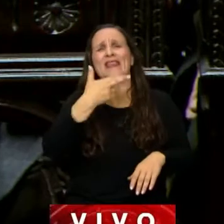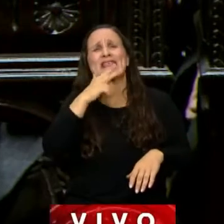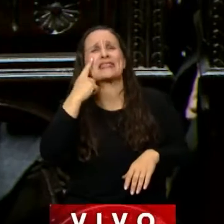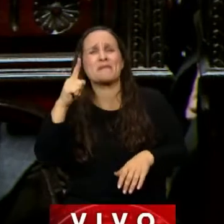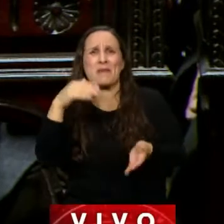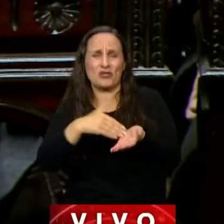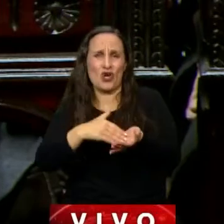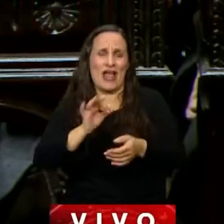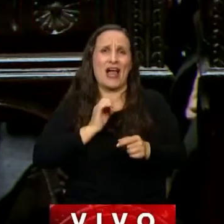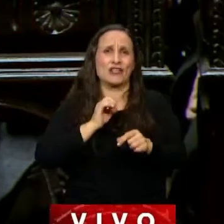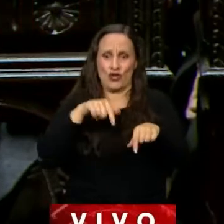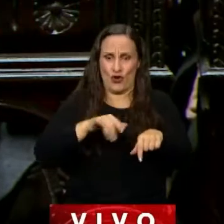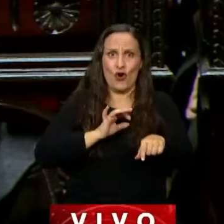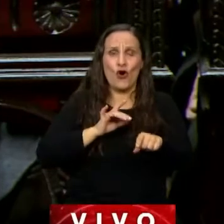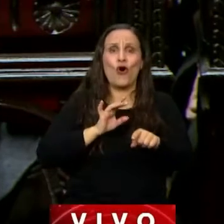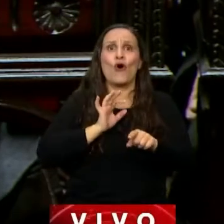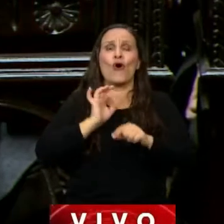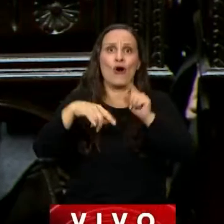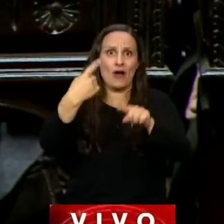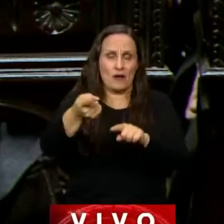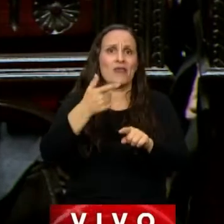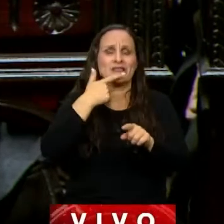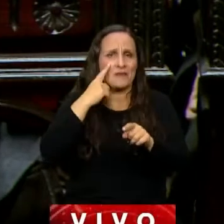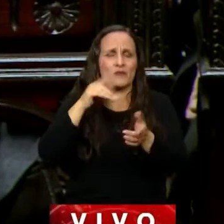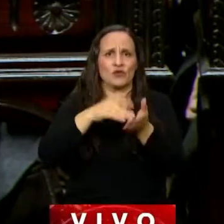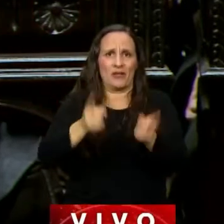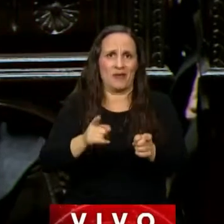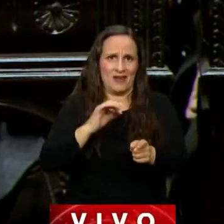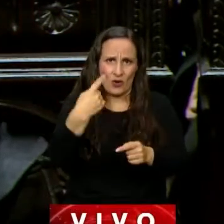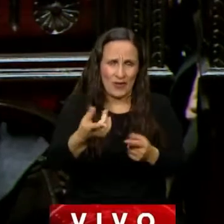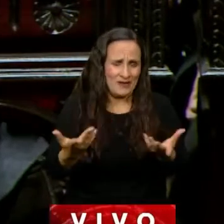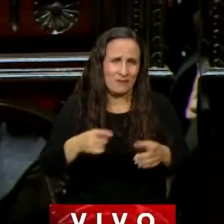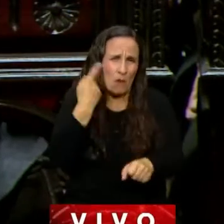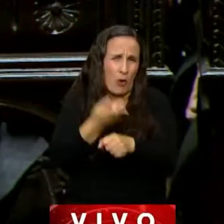en 2022 y otro tanto en 2023.